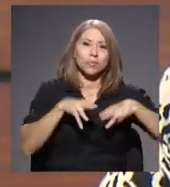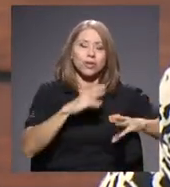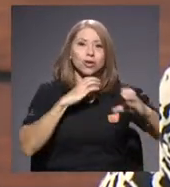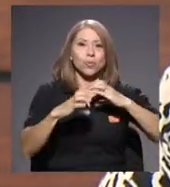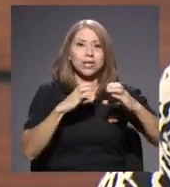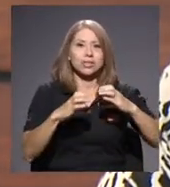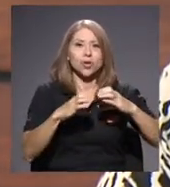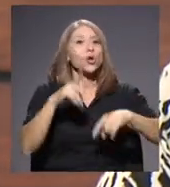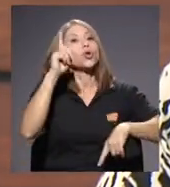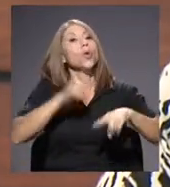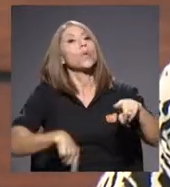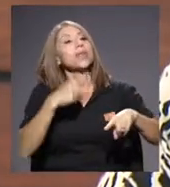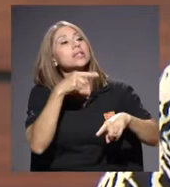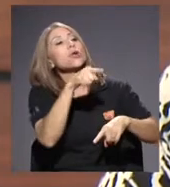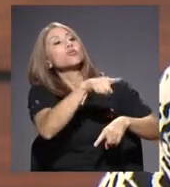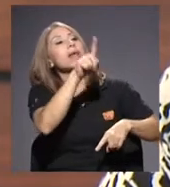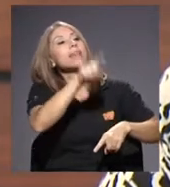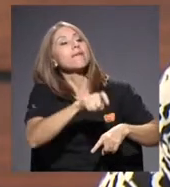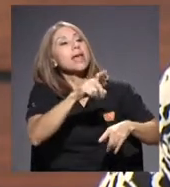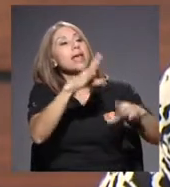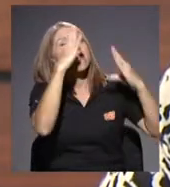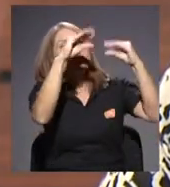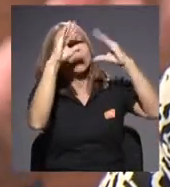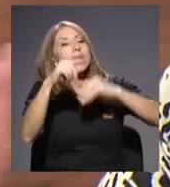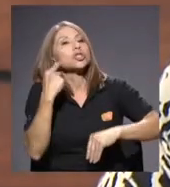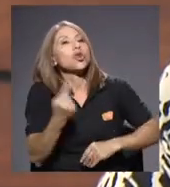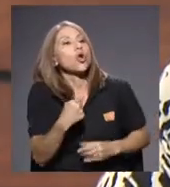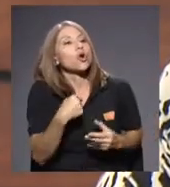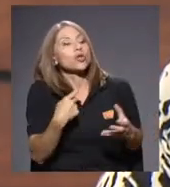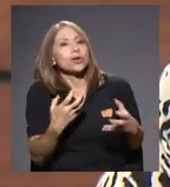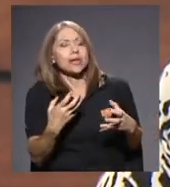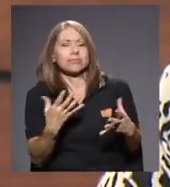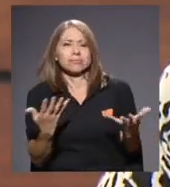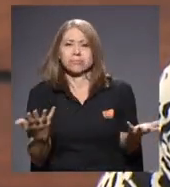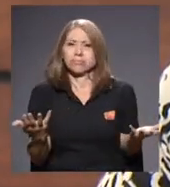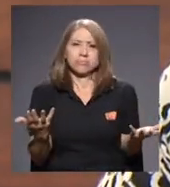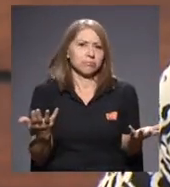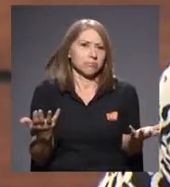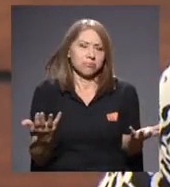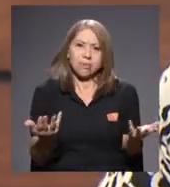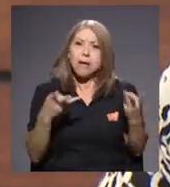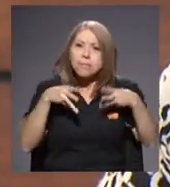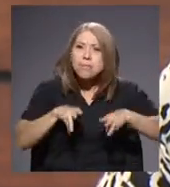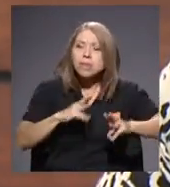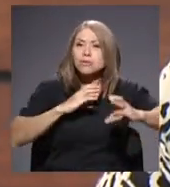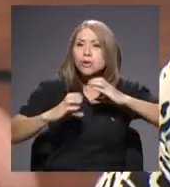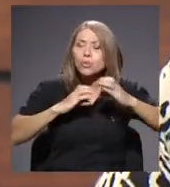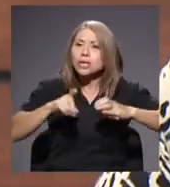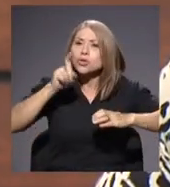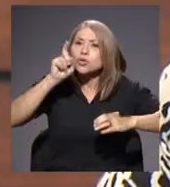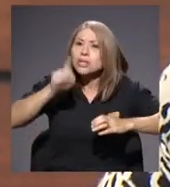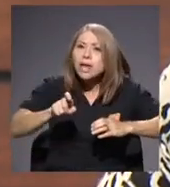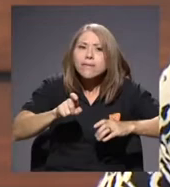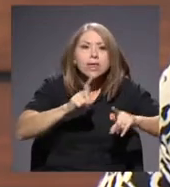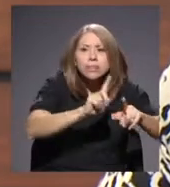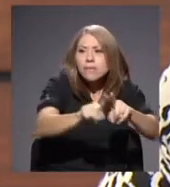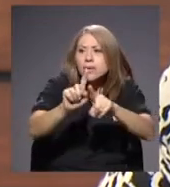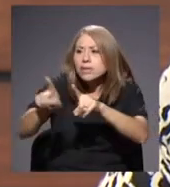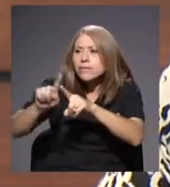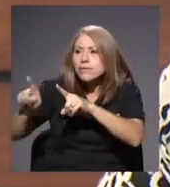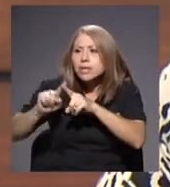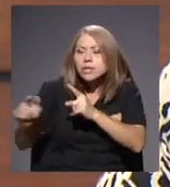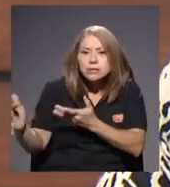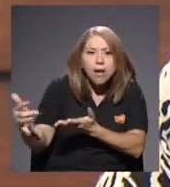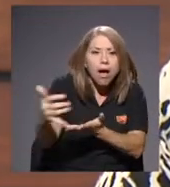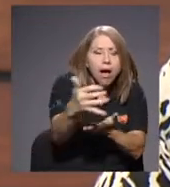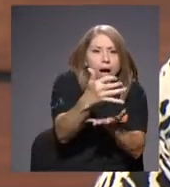informar sobre lo que ellos quieren como ellos quieren. Los medios tienen que nutrirse, como estás planteando ahora, de las diferentes versiones y